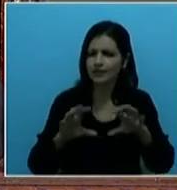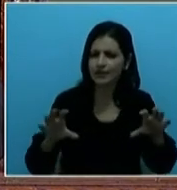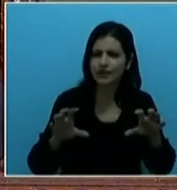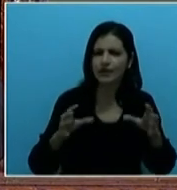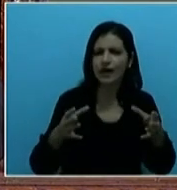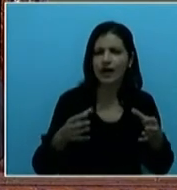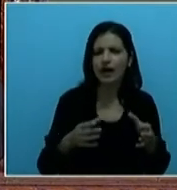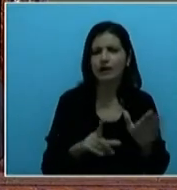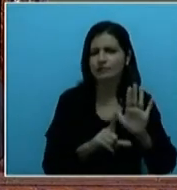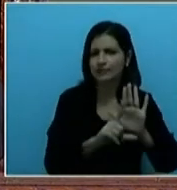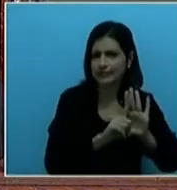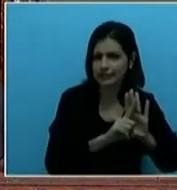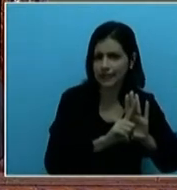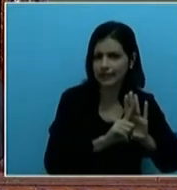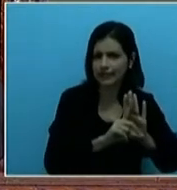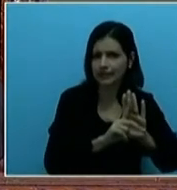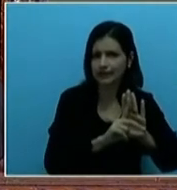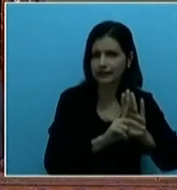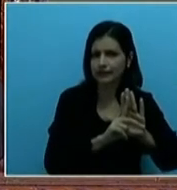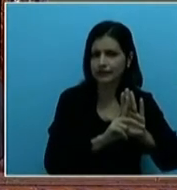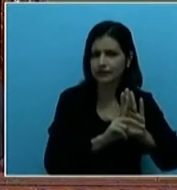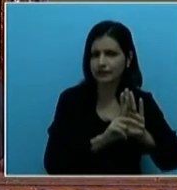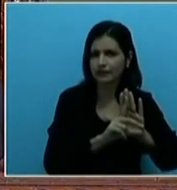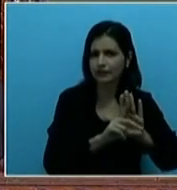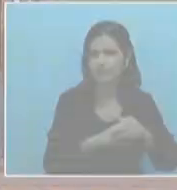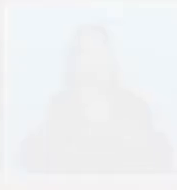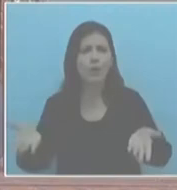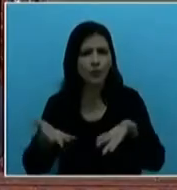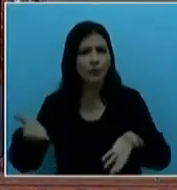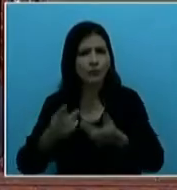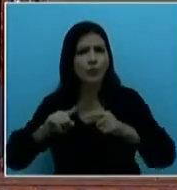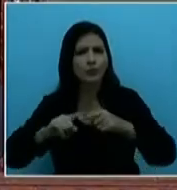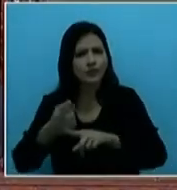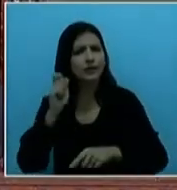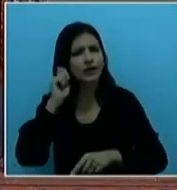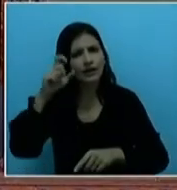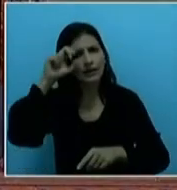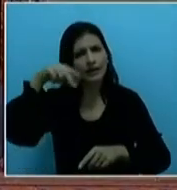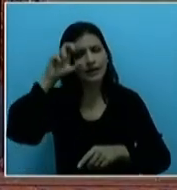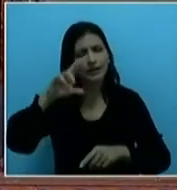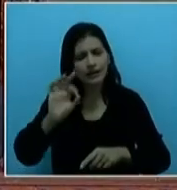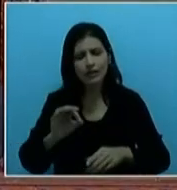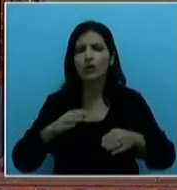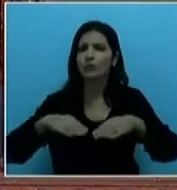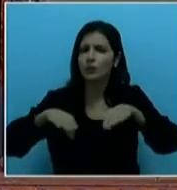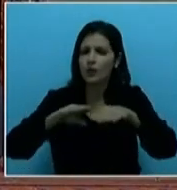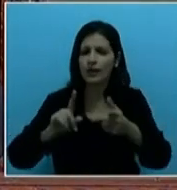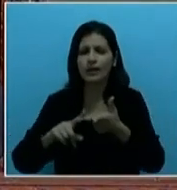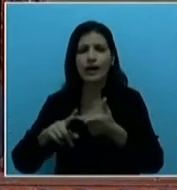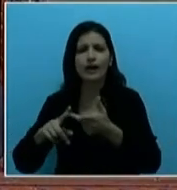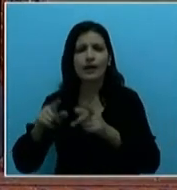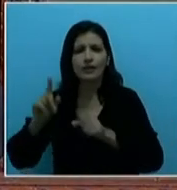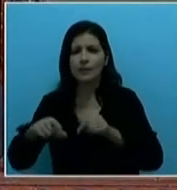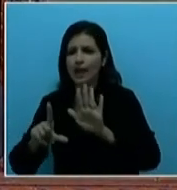de un lado y del otro el mundo delictivo lanzamos el boleto educativo porque no hay progreso